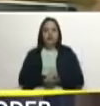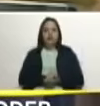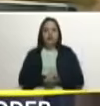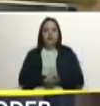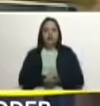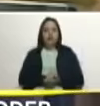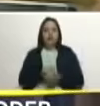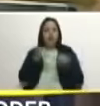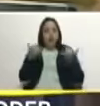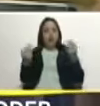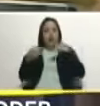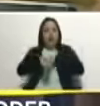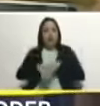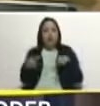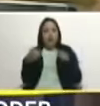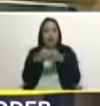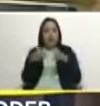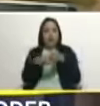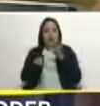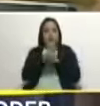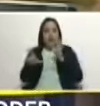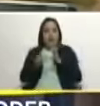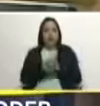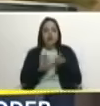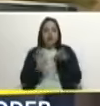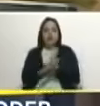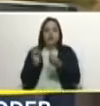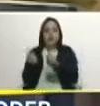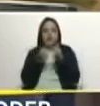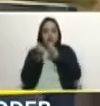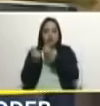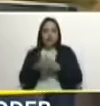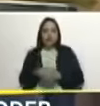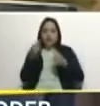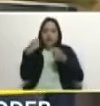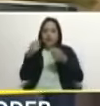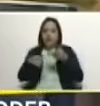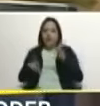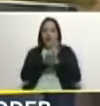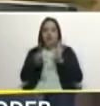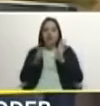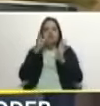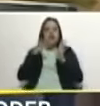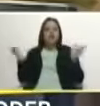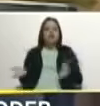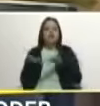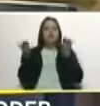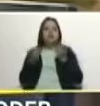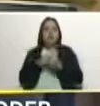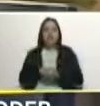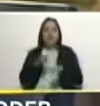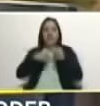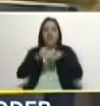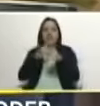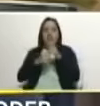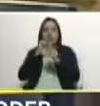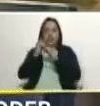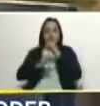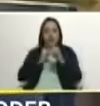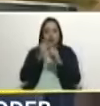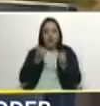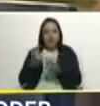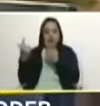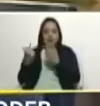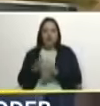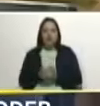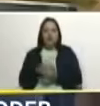concordadas un grupo de leyes relacionadas con la economía, entre otras las leyes para el fomento de exportaciones distintas a la exportación